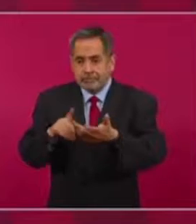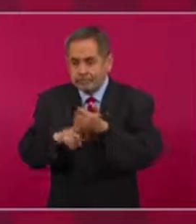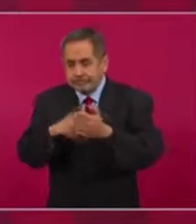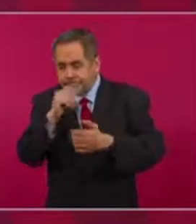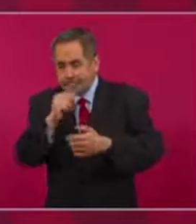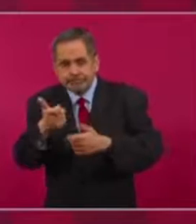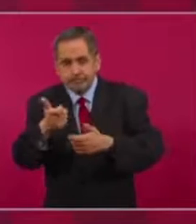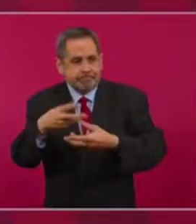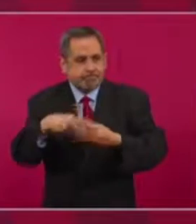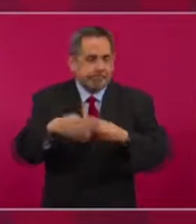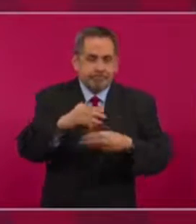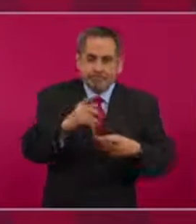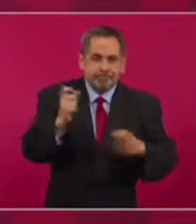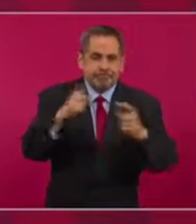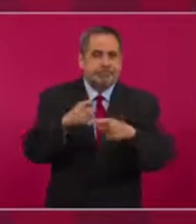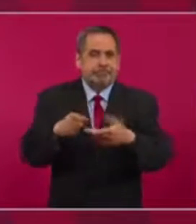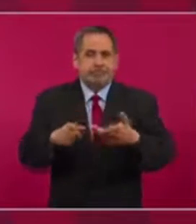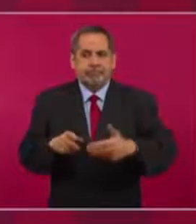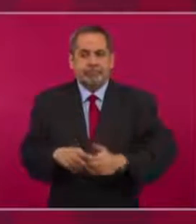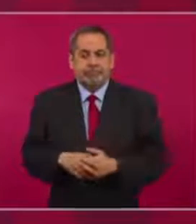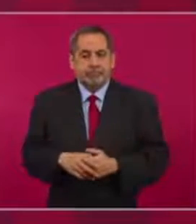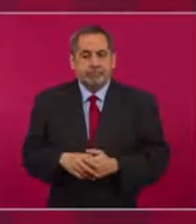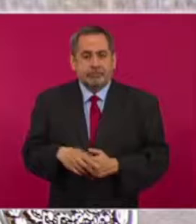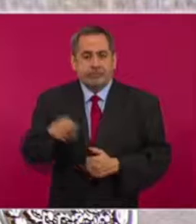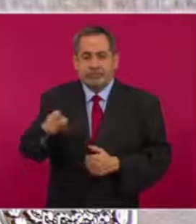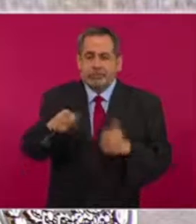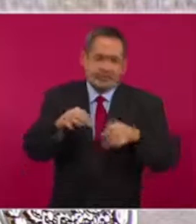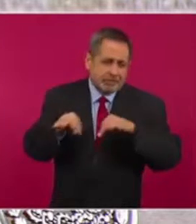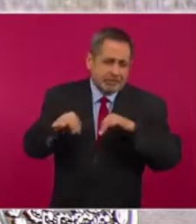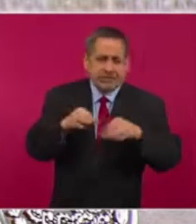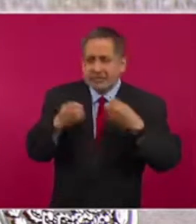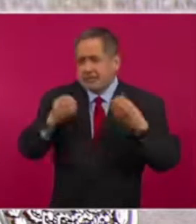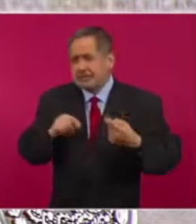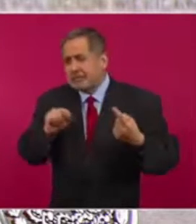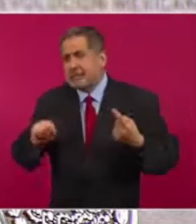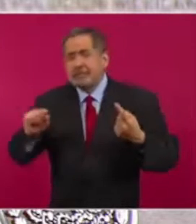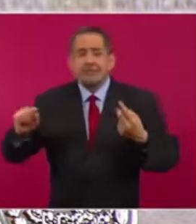posibilidad porque tienen muchísimo trabajo.